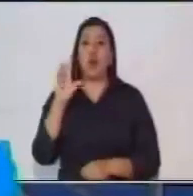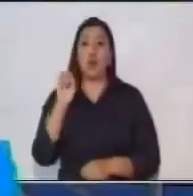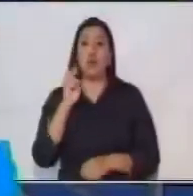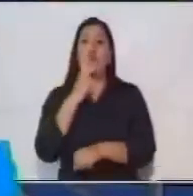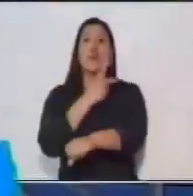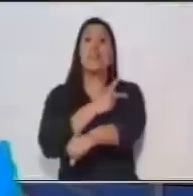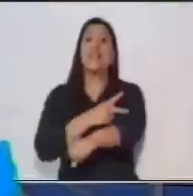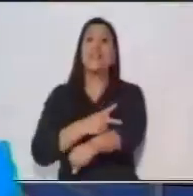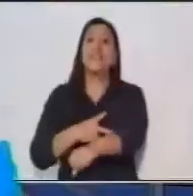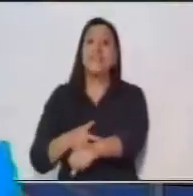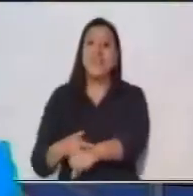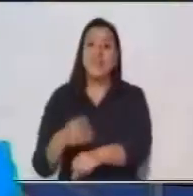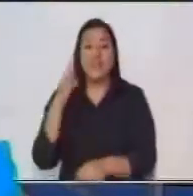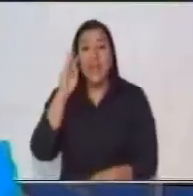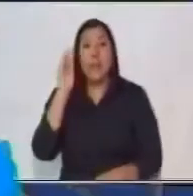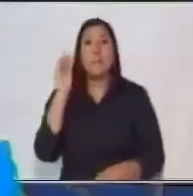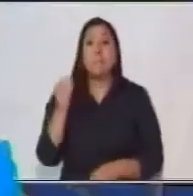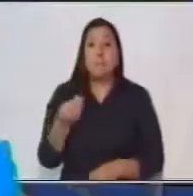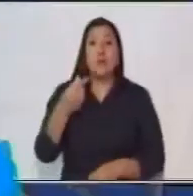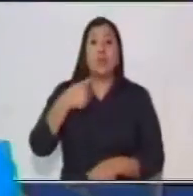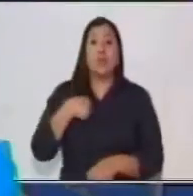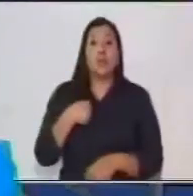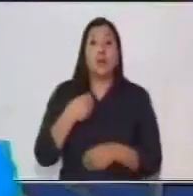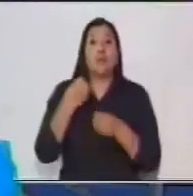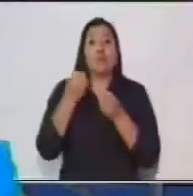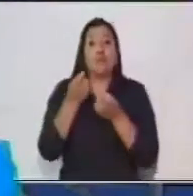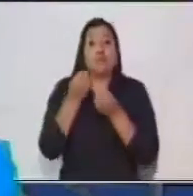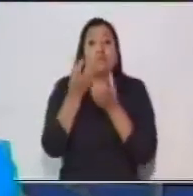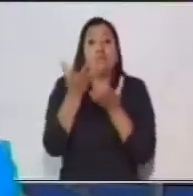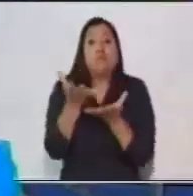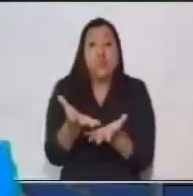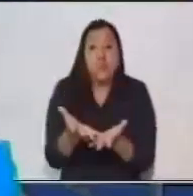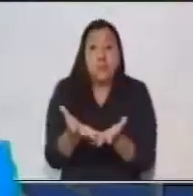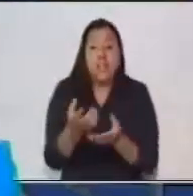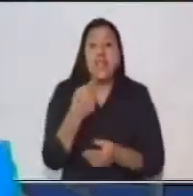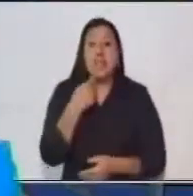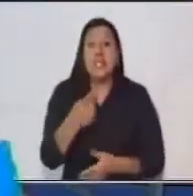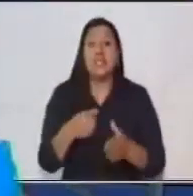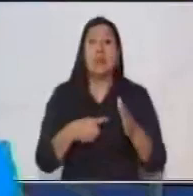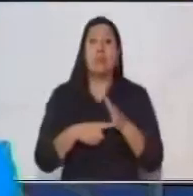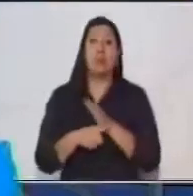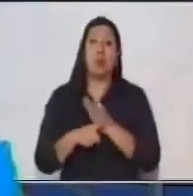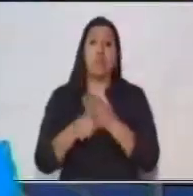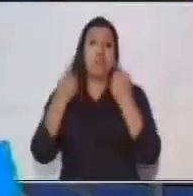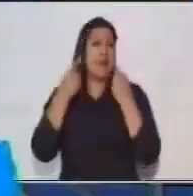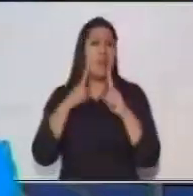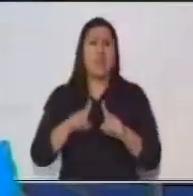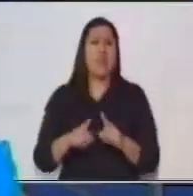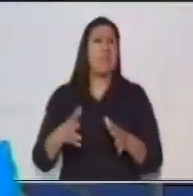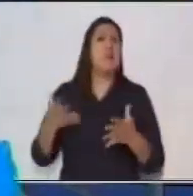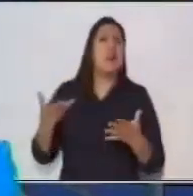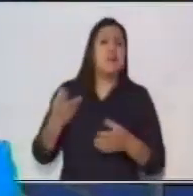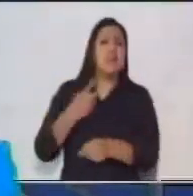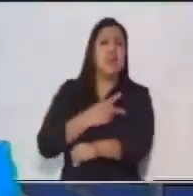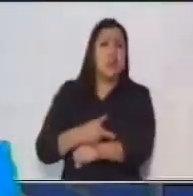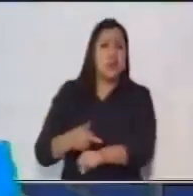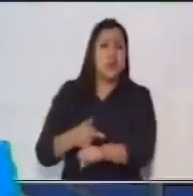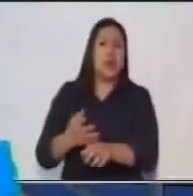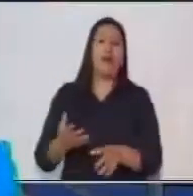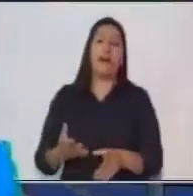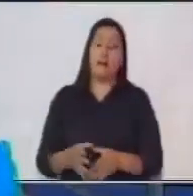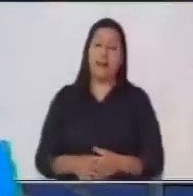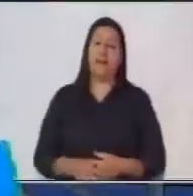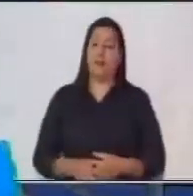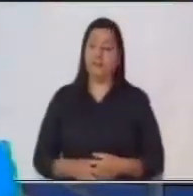acá estoy detallando el problema del hecho que está sucediendo. Y vamos con